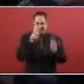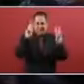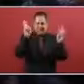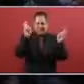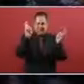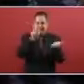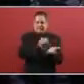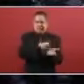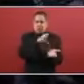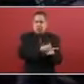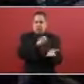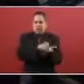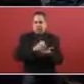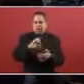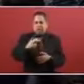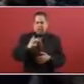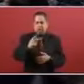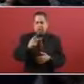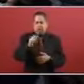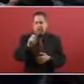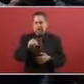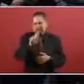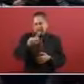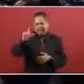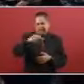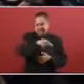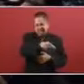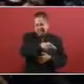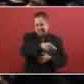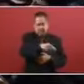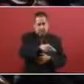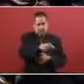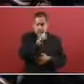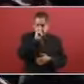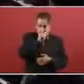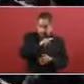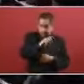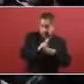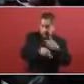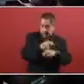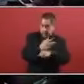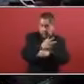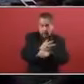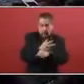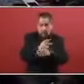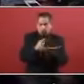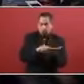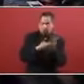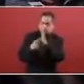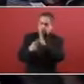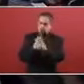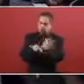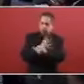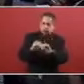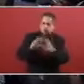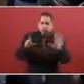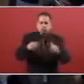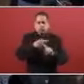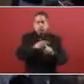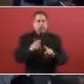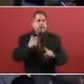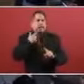¿cómo va a suceder esto? ¿Se va a transparentar la información de los funcionarios que salen de ciertos cargos